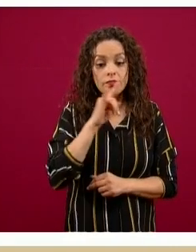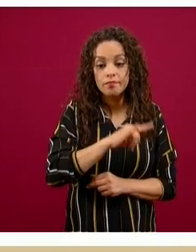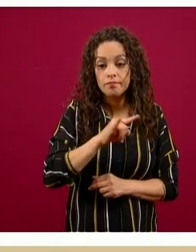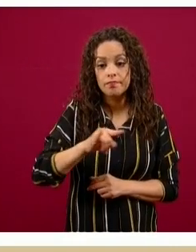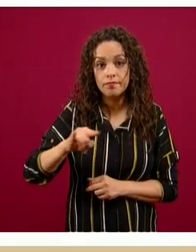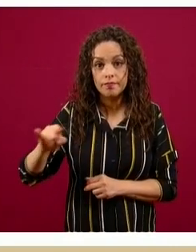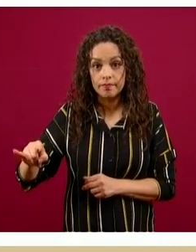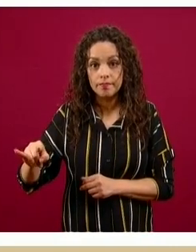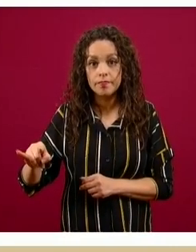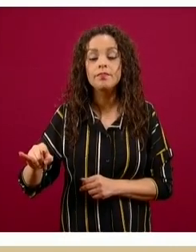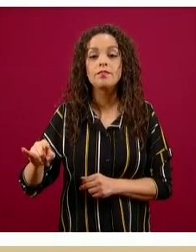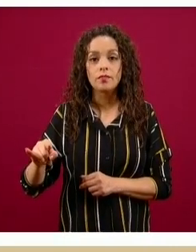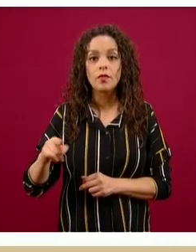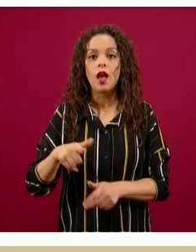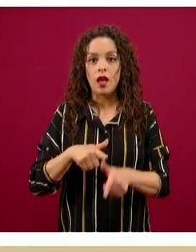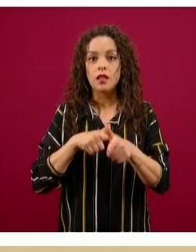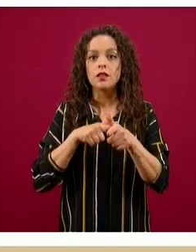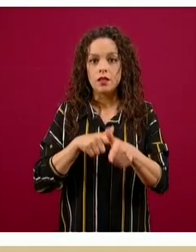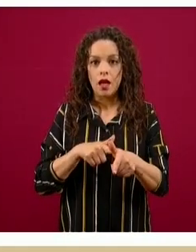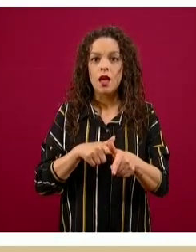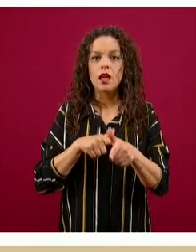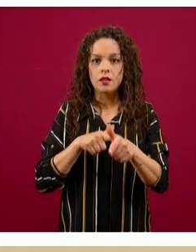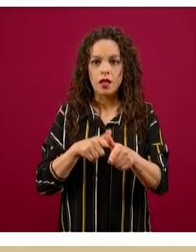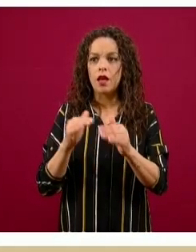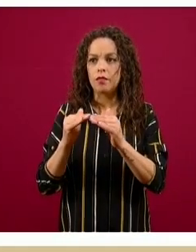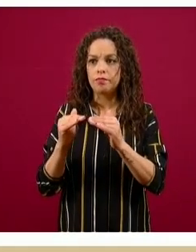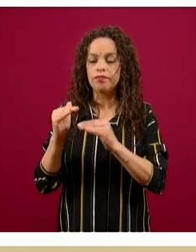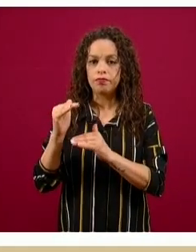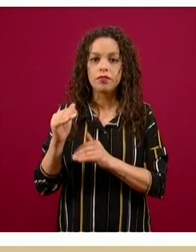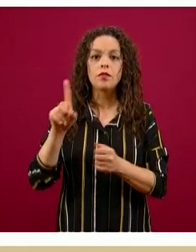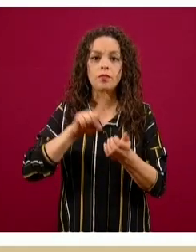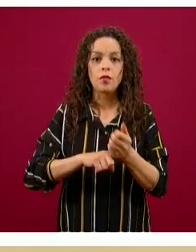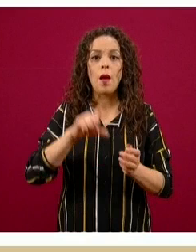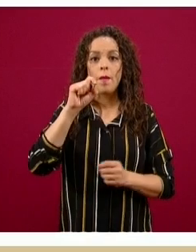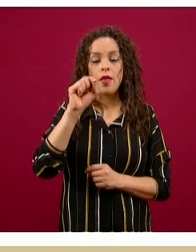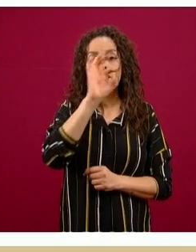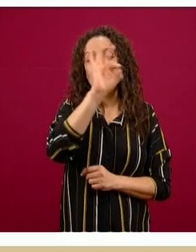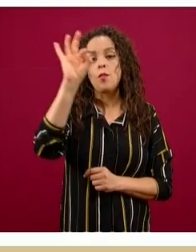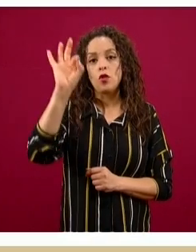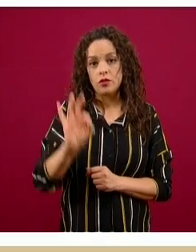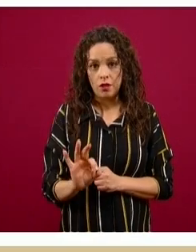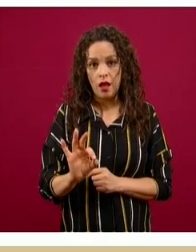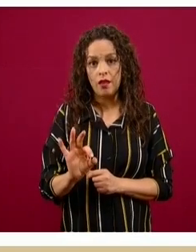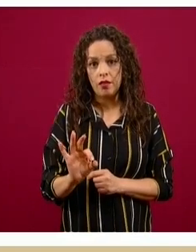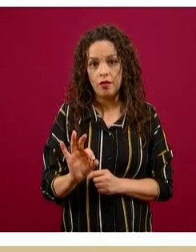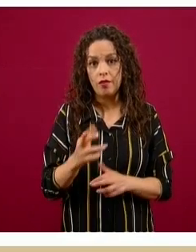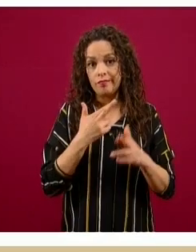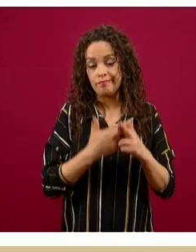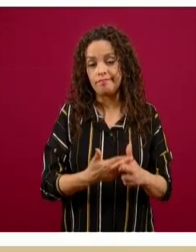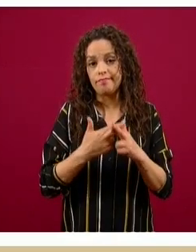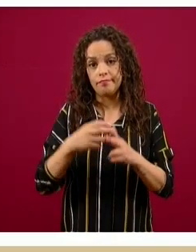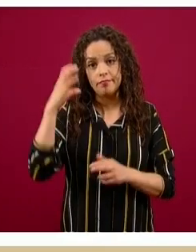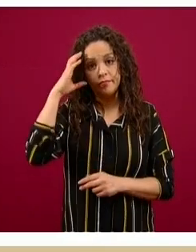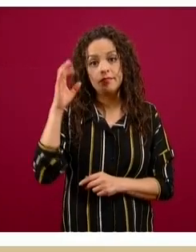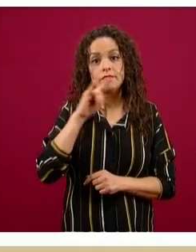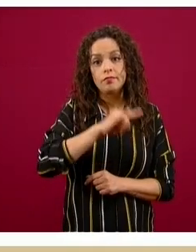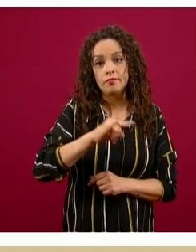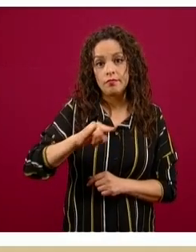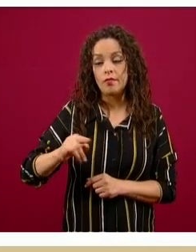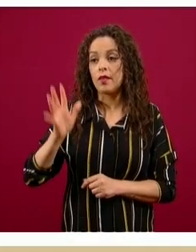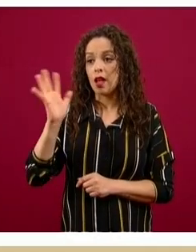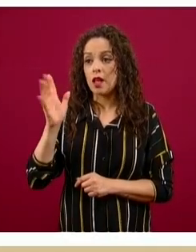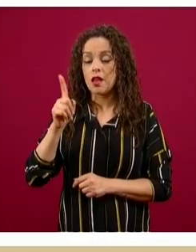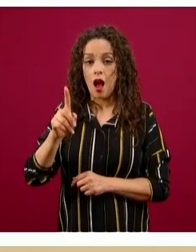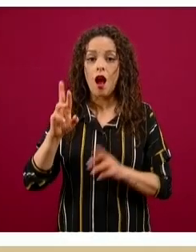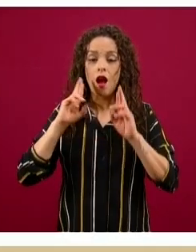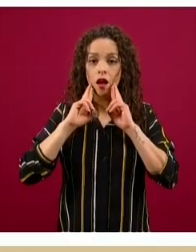continuó incrementándose, ahora es solamente un 20% la disponibilidad. Se han estado teniendo ya reuniones